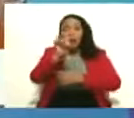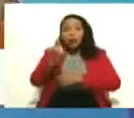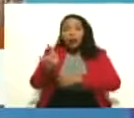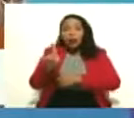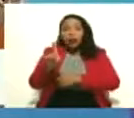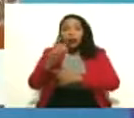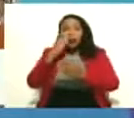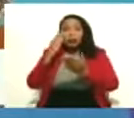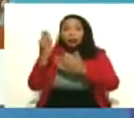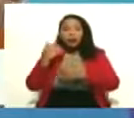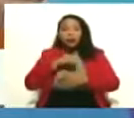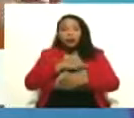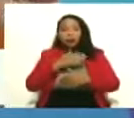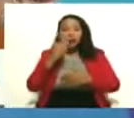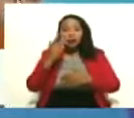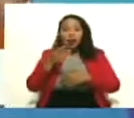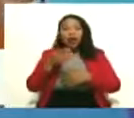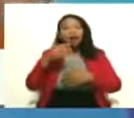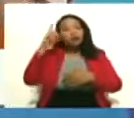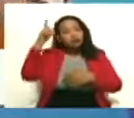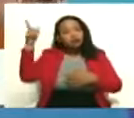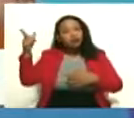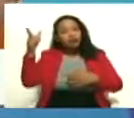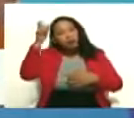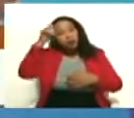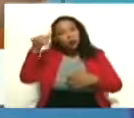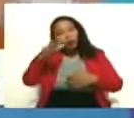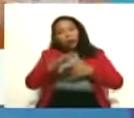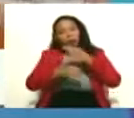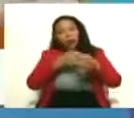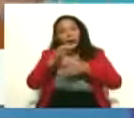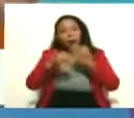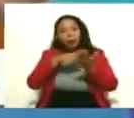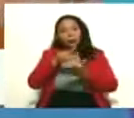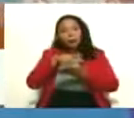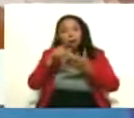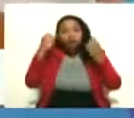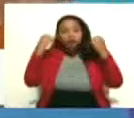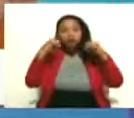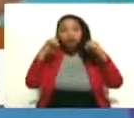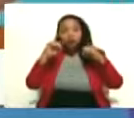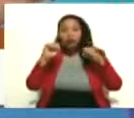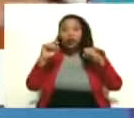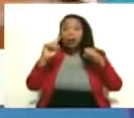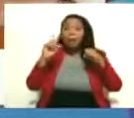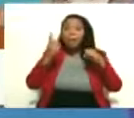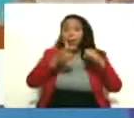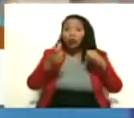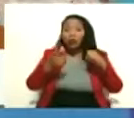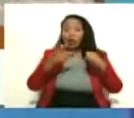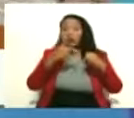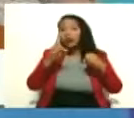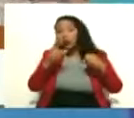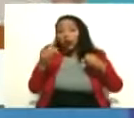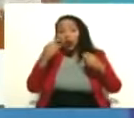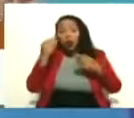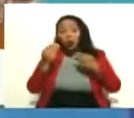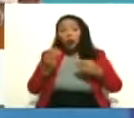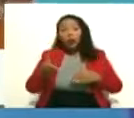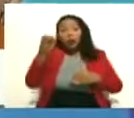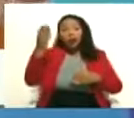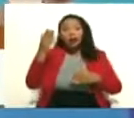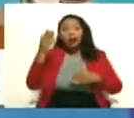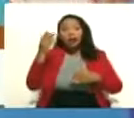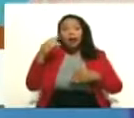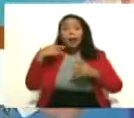queremos, lógicamente, decirle a nuestro pueblo que participó en el simulacro y a quienes no, cómo votar, que es fundamental.